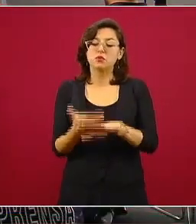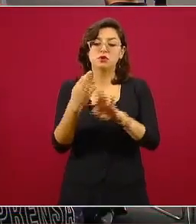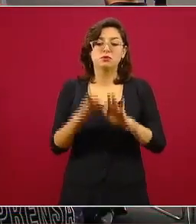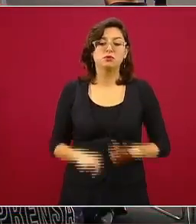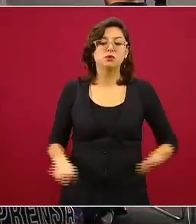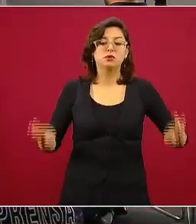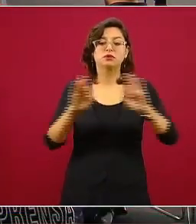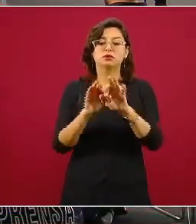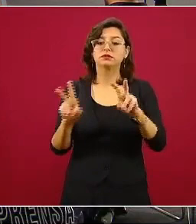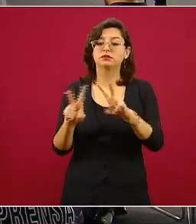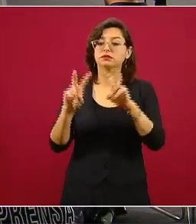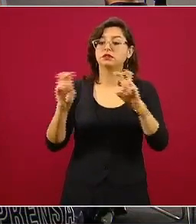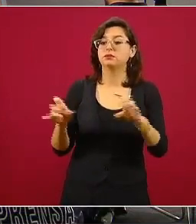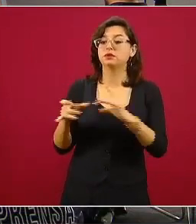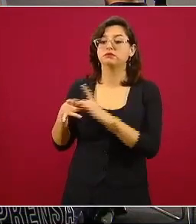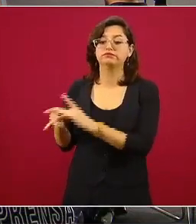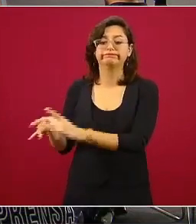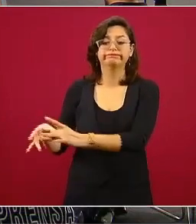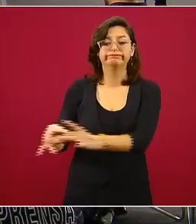para